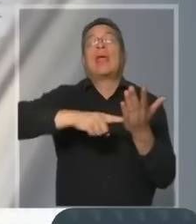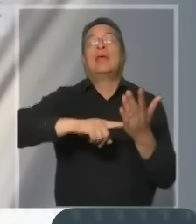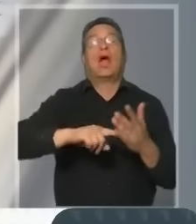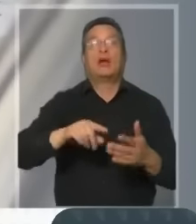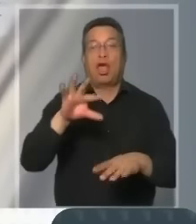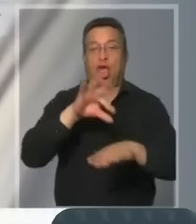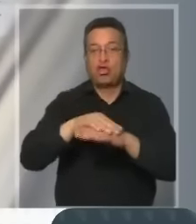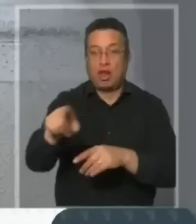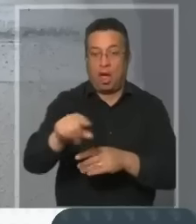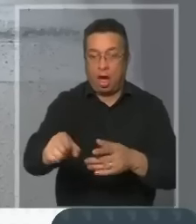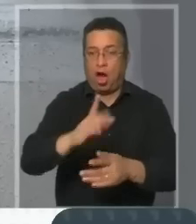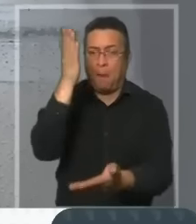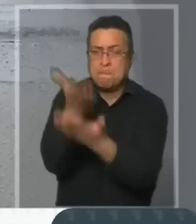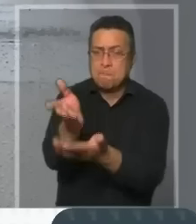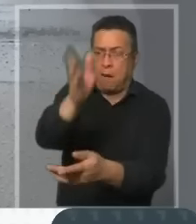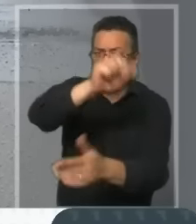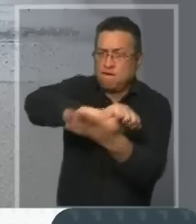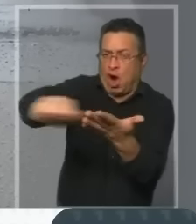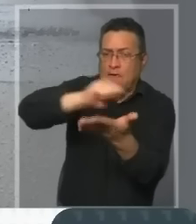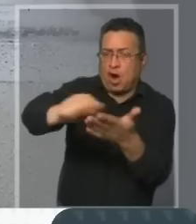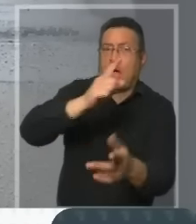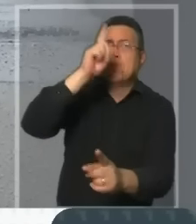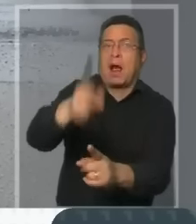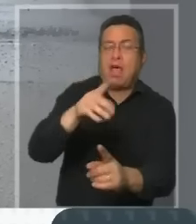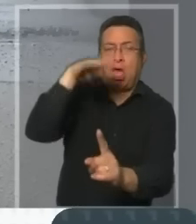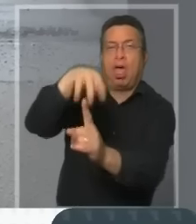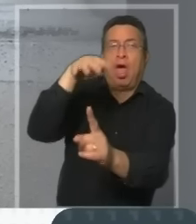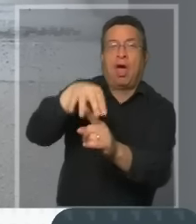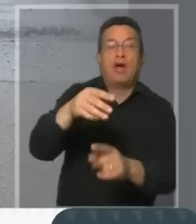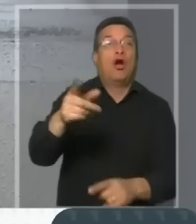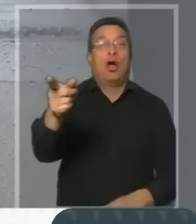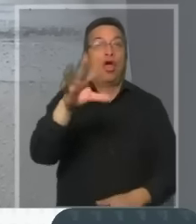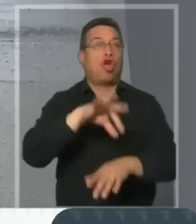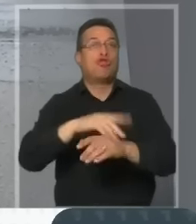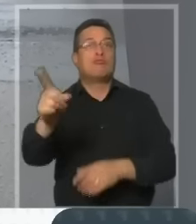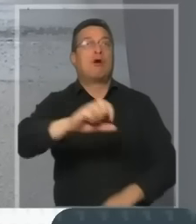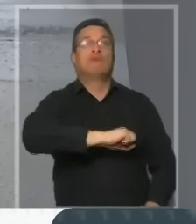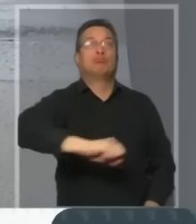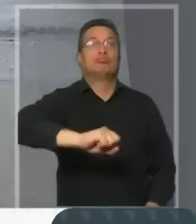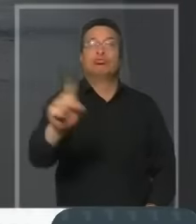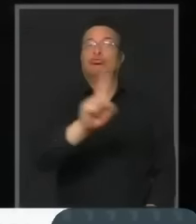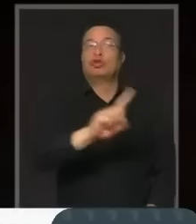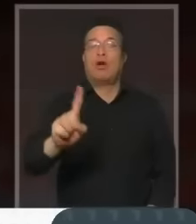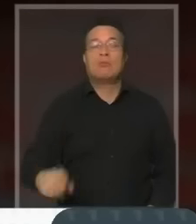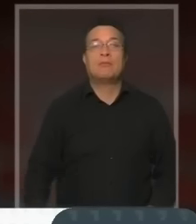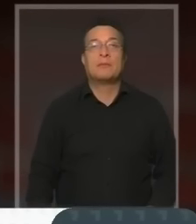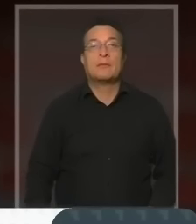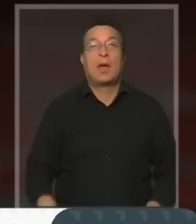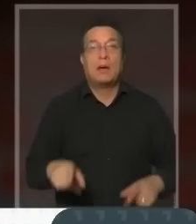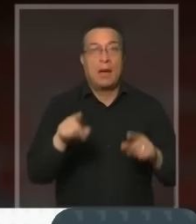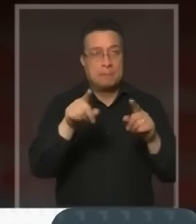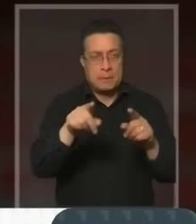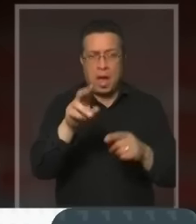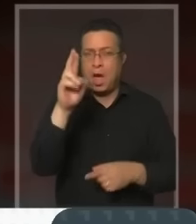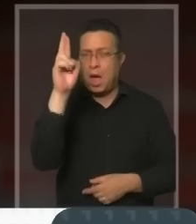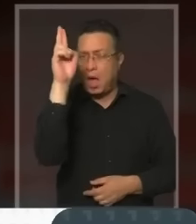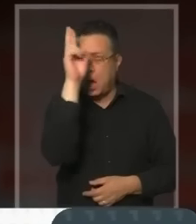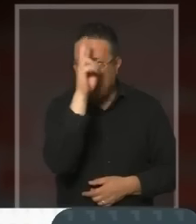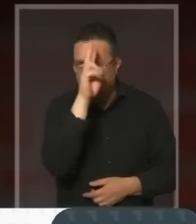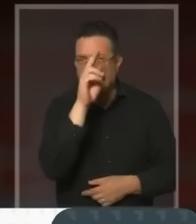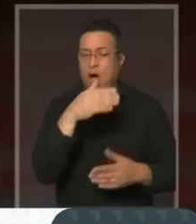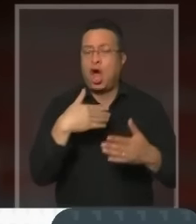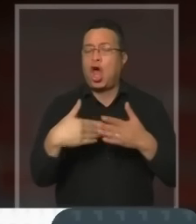cirugía y no administrativas, como expuso este funcionario público. Algo extraño, algo anormal,